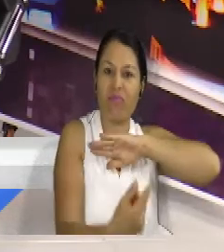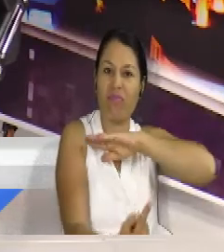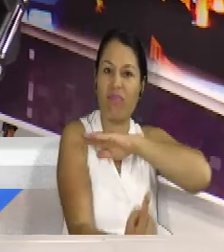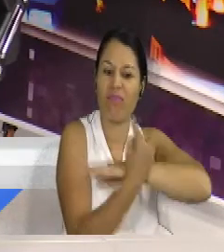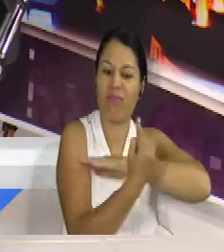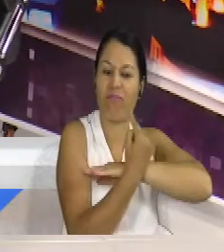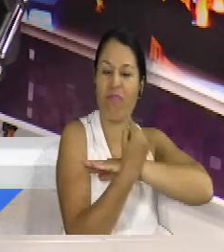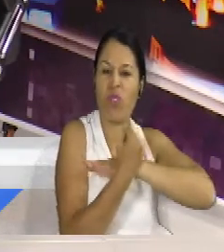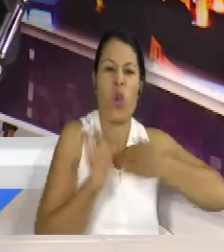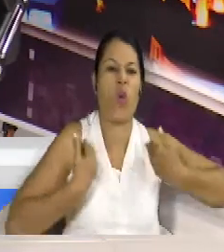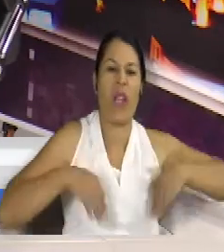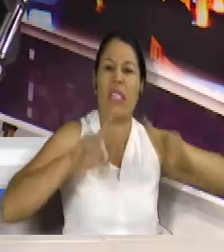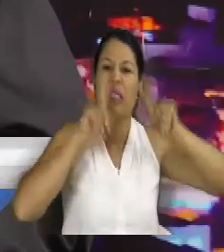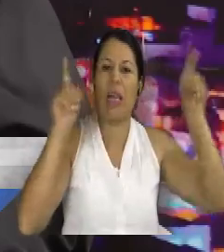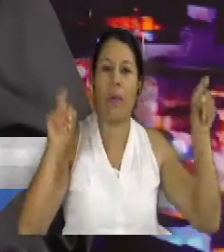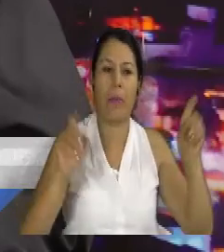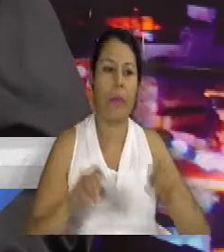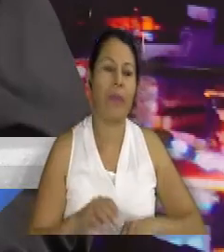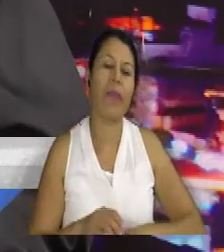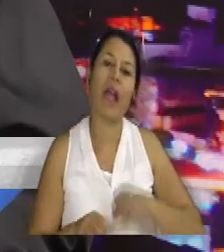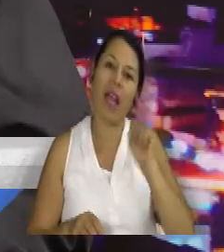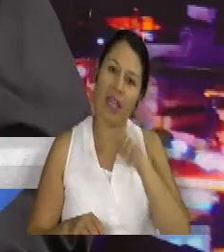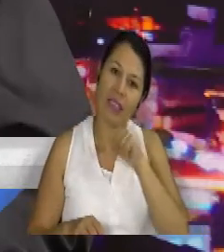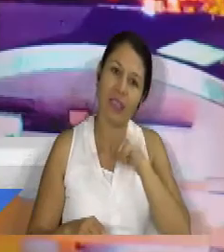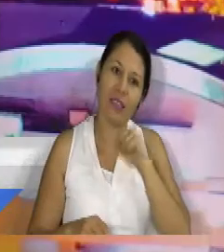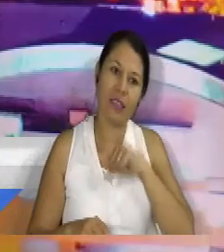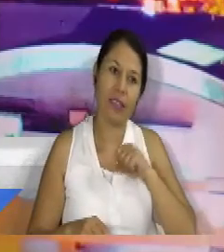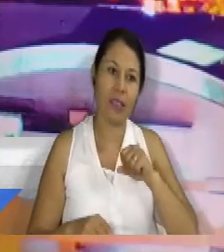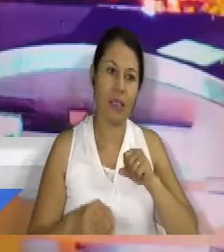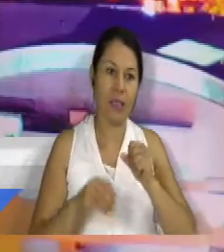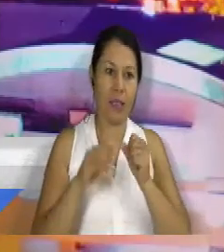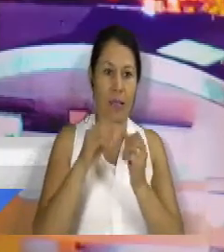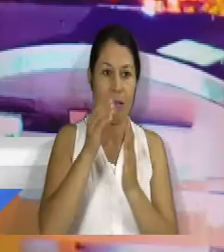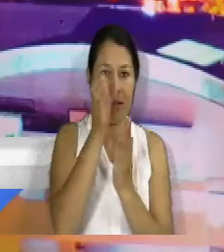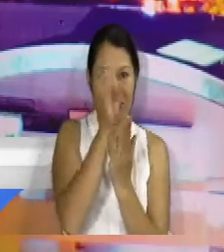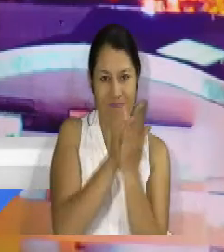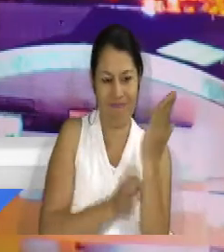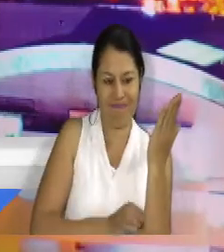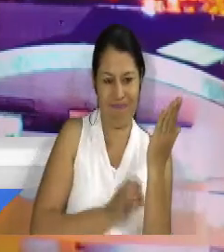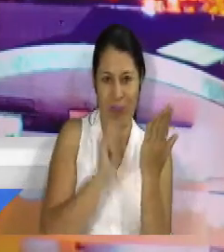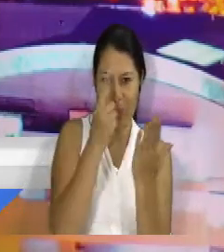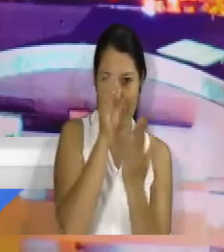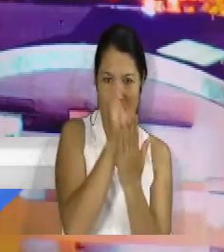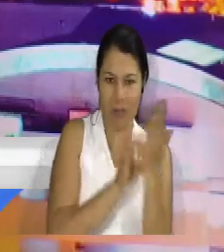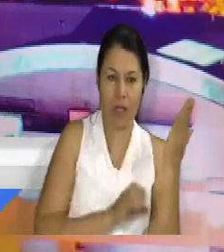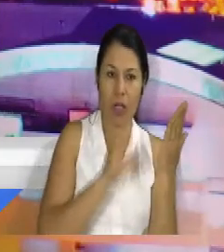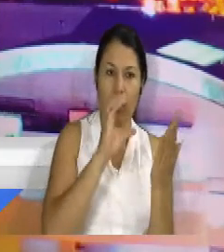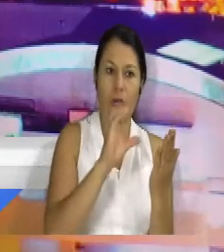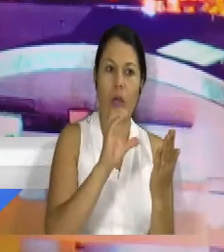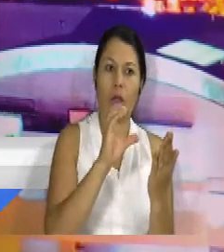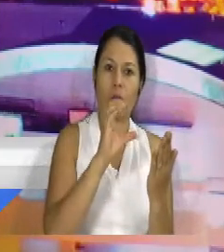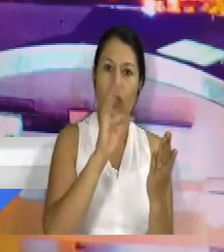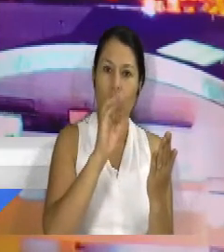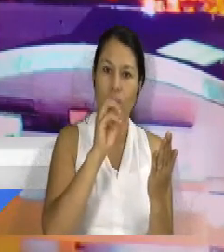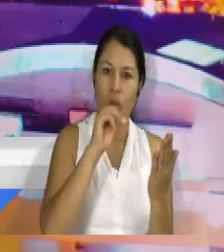Pedro. El prefacio del libro lo escribió Tom Cognis. Ajá. Tuve la oportunidad de hablar con él, está en Alemania, él era el delegado